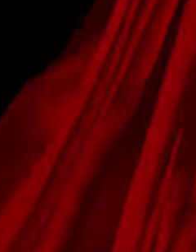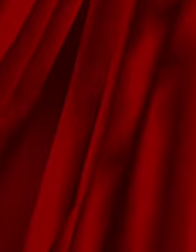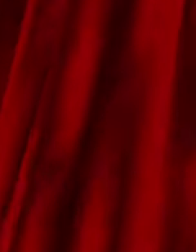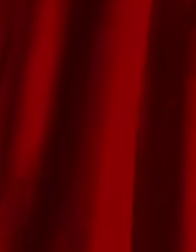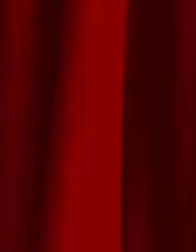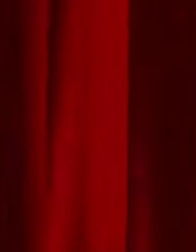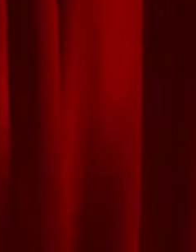derecho